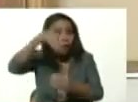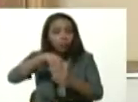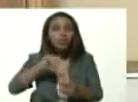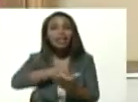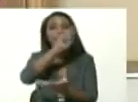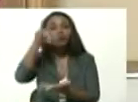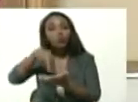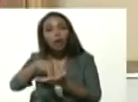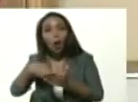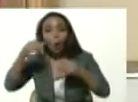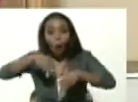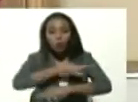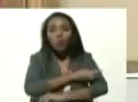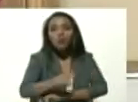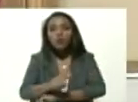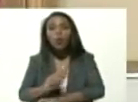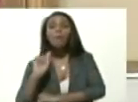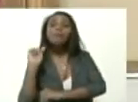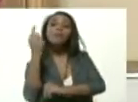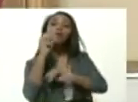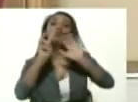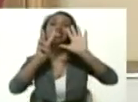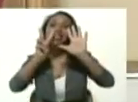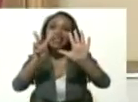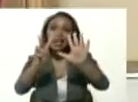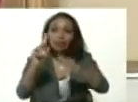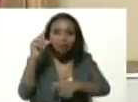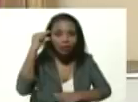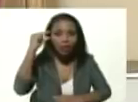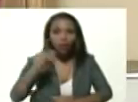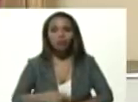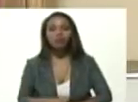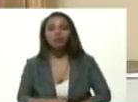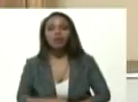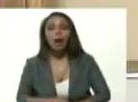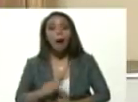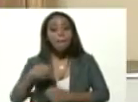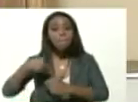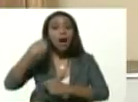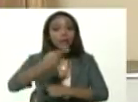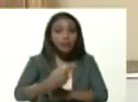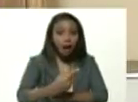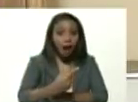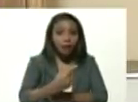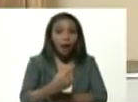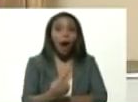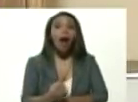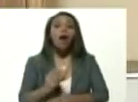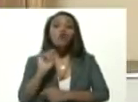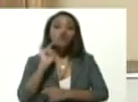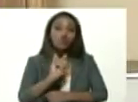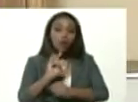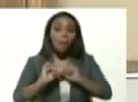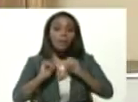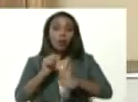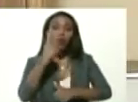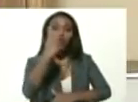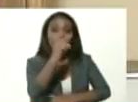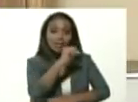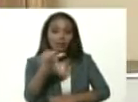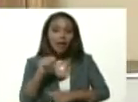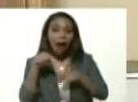estamos cumpliendo los primeros 7 días. Mañana lunes ya cumplimos la primera semana de esta experiencia.